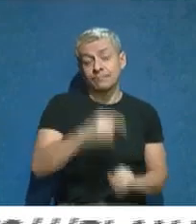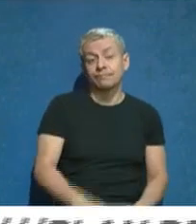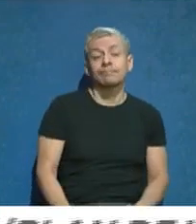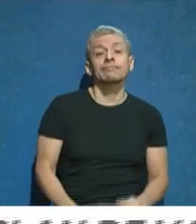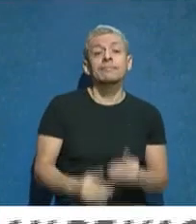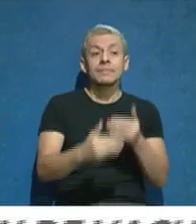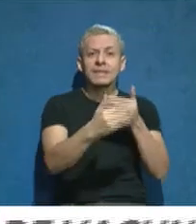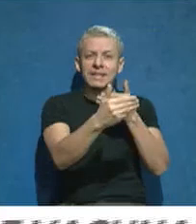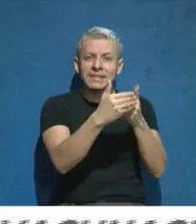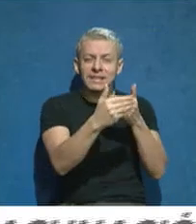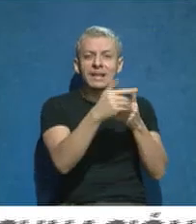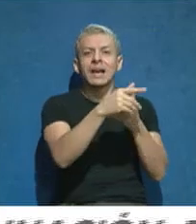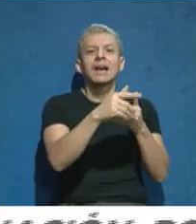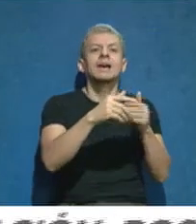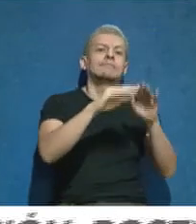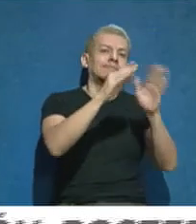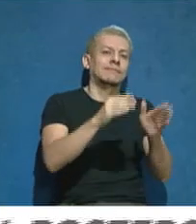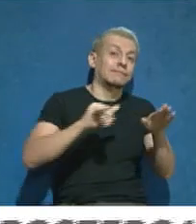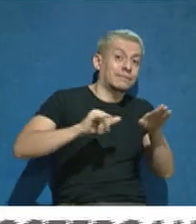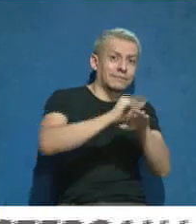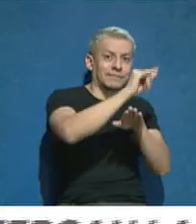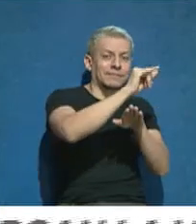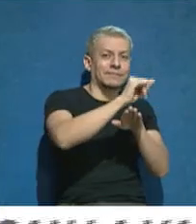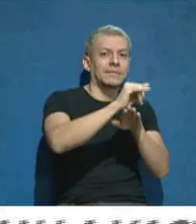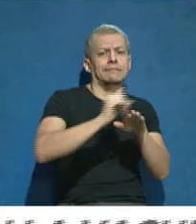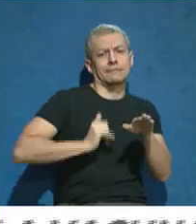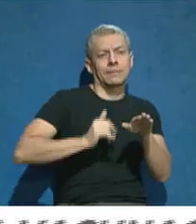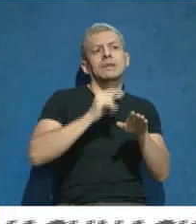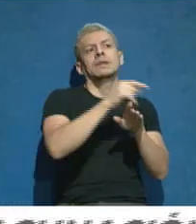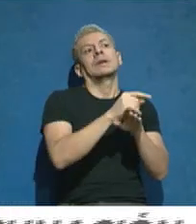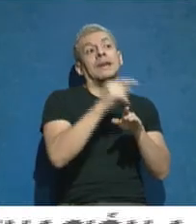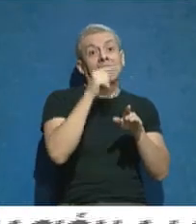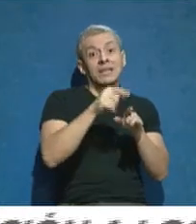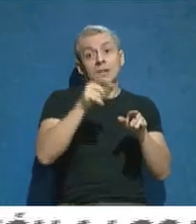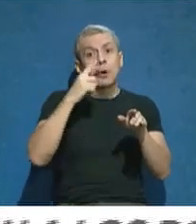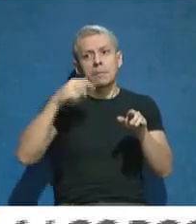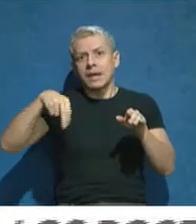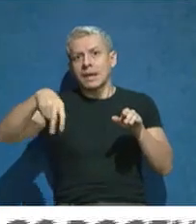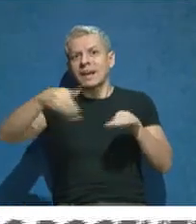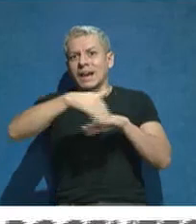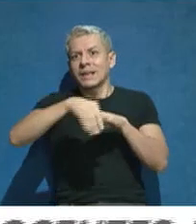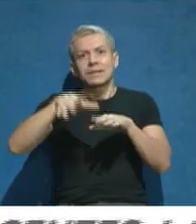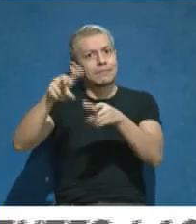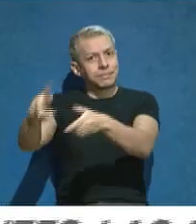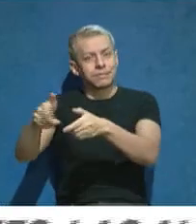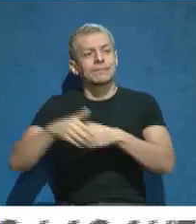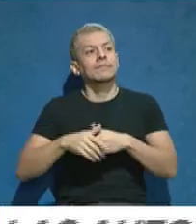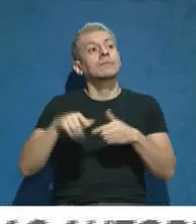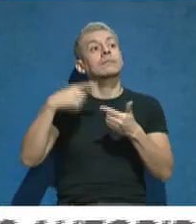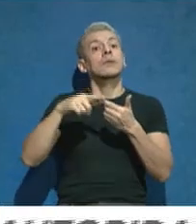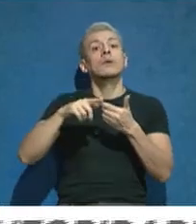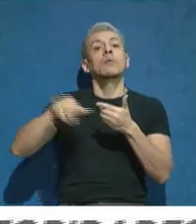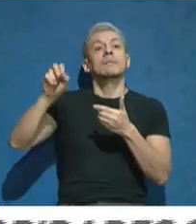Cuarta Brigada Aérea. Uno de esos ocurrió allí, a este hombre que abordaron en la vía pública. Después ocurrió otro en Guaymallén, en la